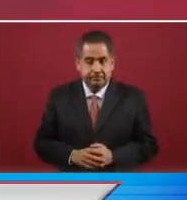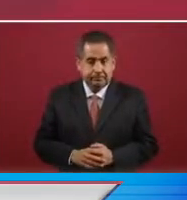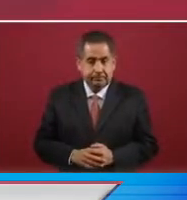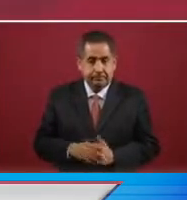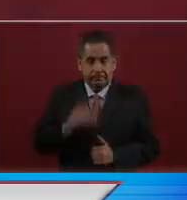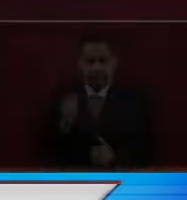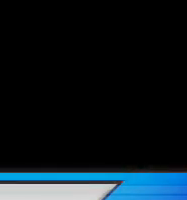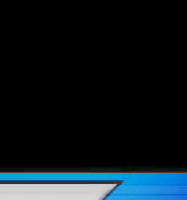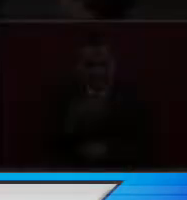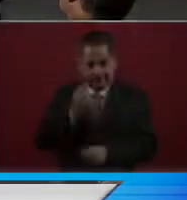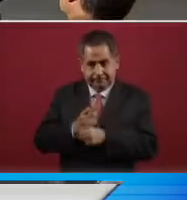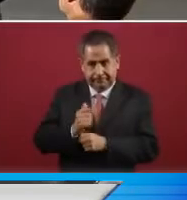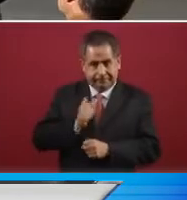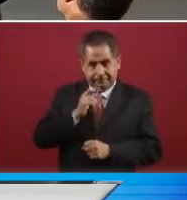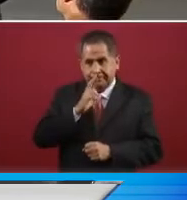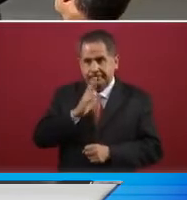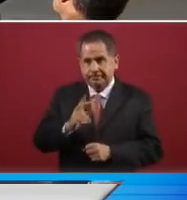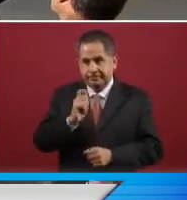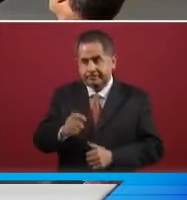periodista.